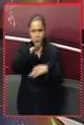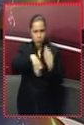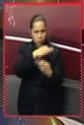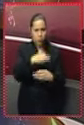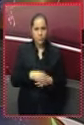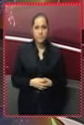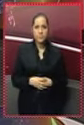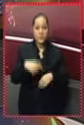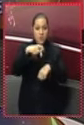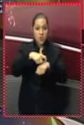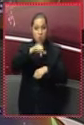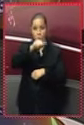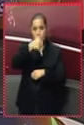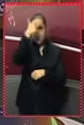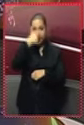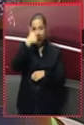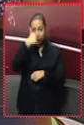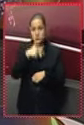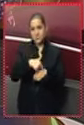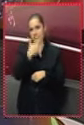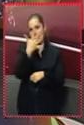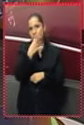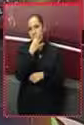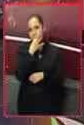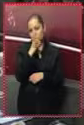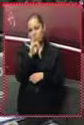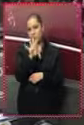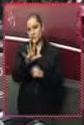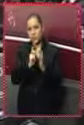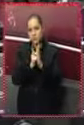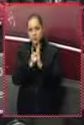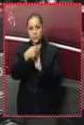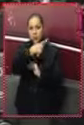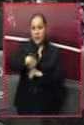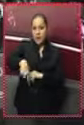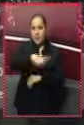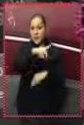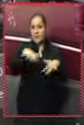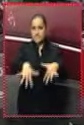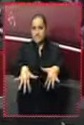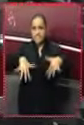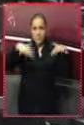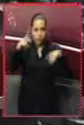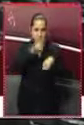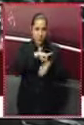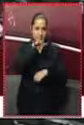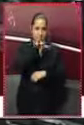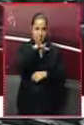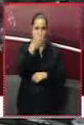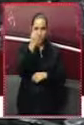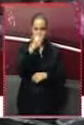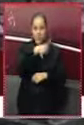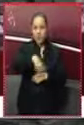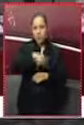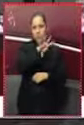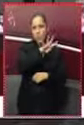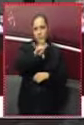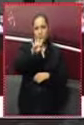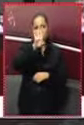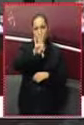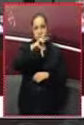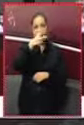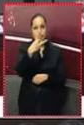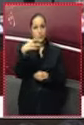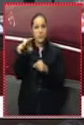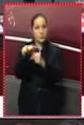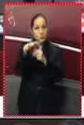con 5 minutos y 45 segundos cuando el Pleno de la Cámara de Diputados este 19 de octubre aprobó con 443